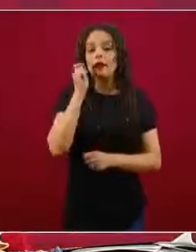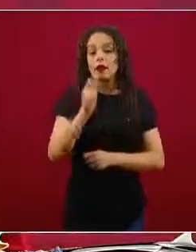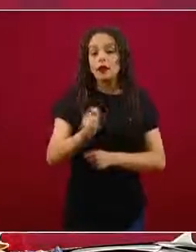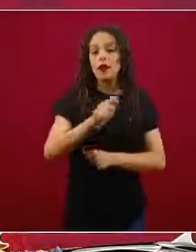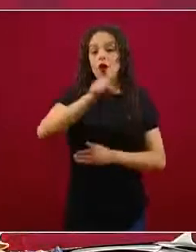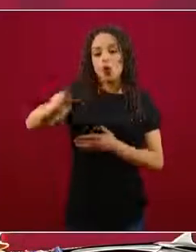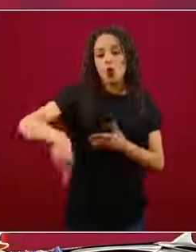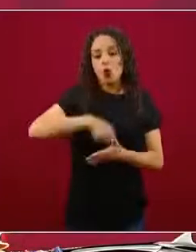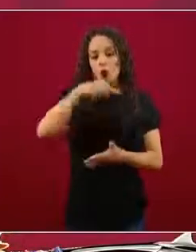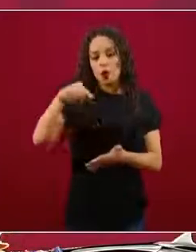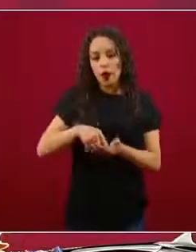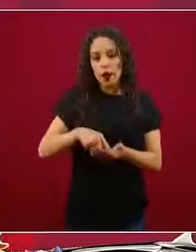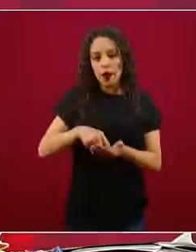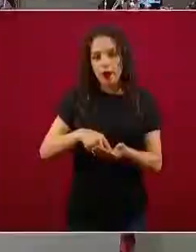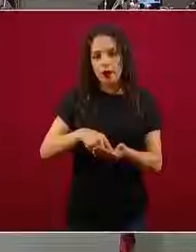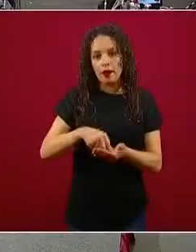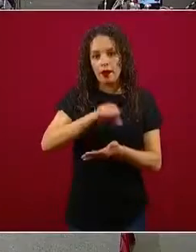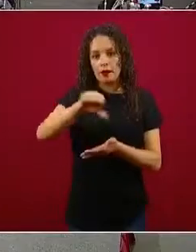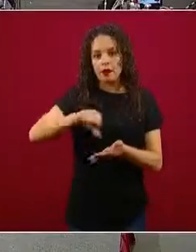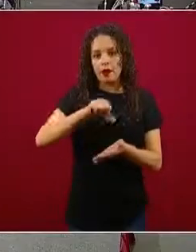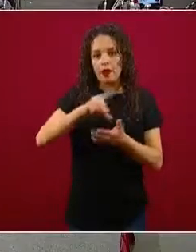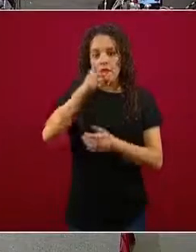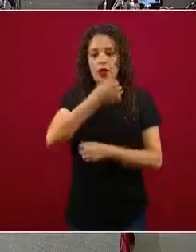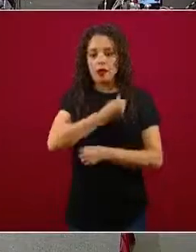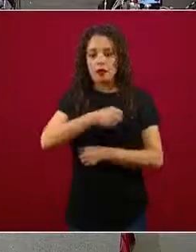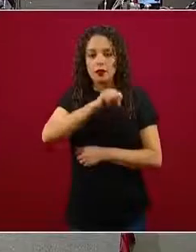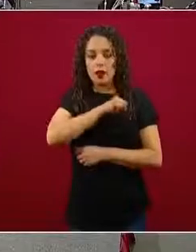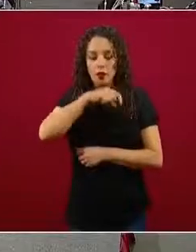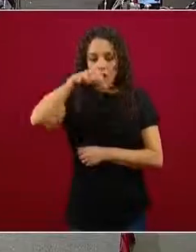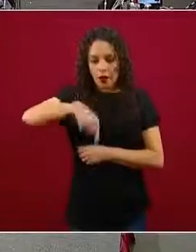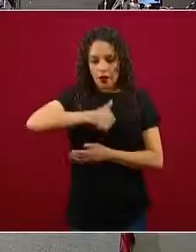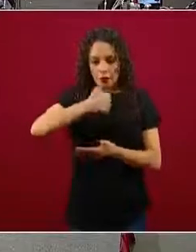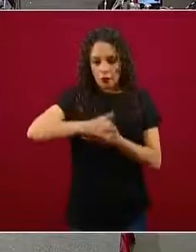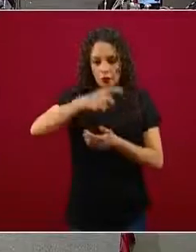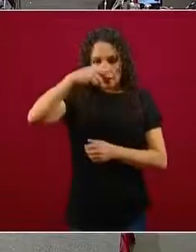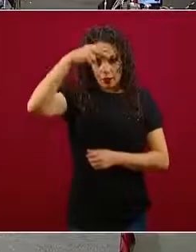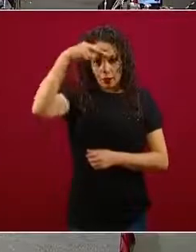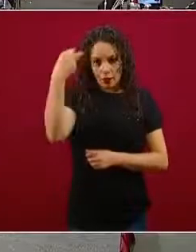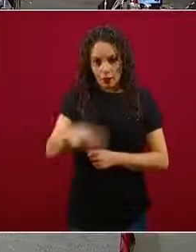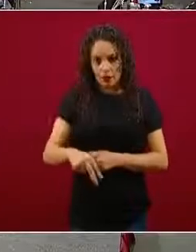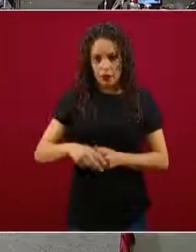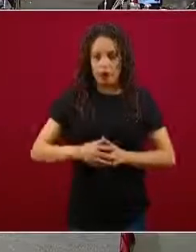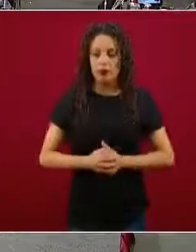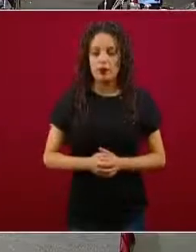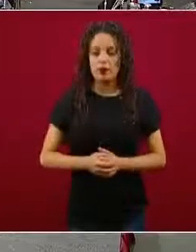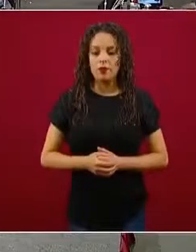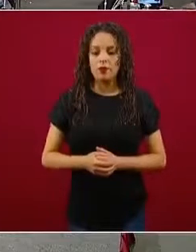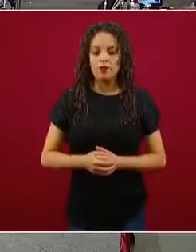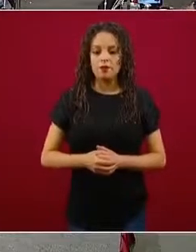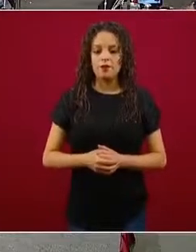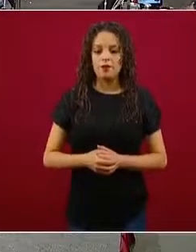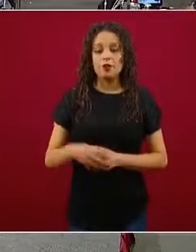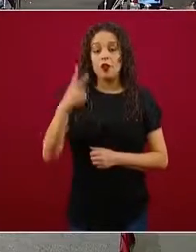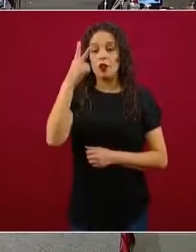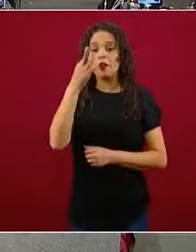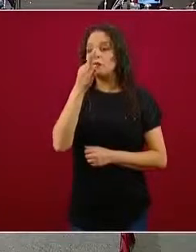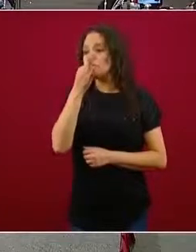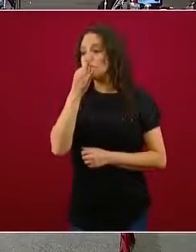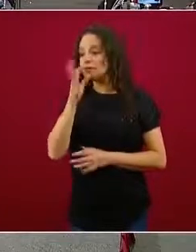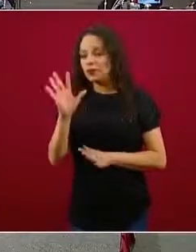de salud de la Ciudad de México. Aquí aprovecho para su pregunta, es que este tema me interesa que quede muy claro y quedan solo 2 minutos.